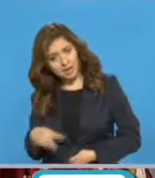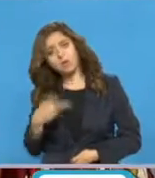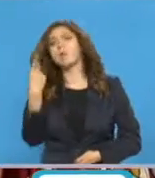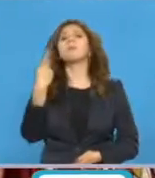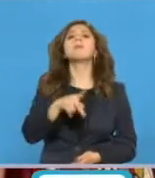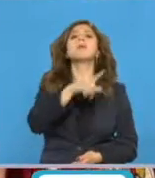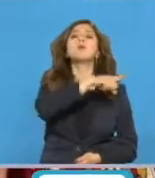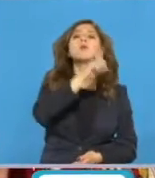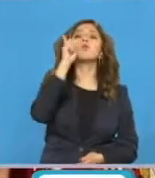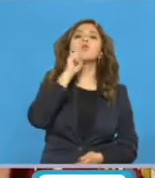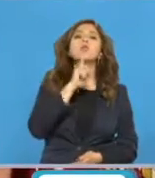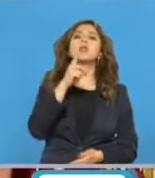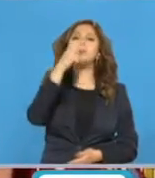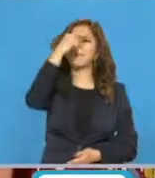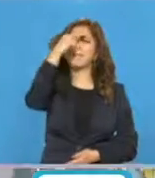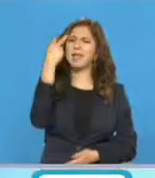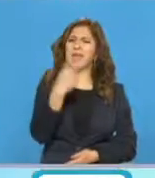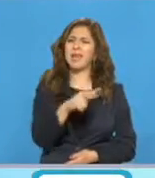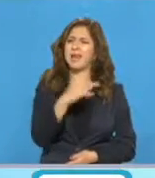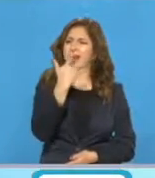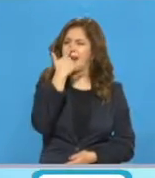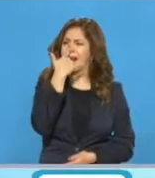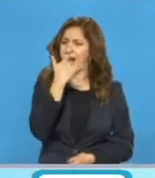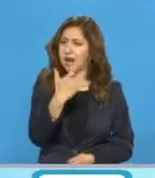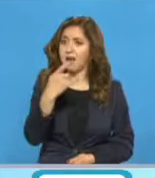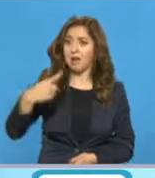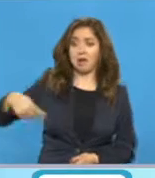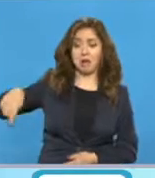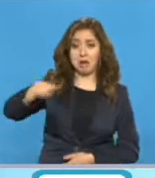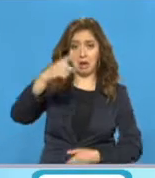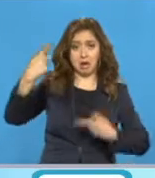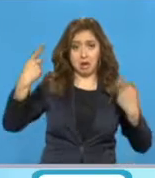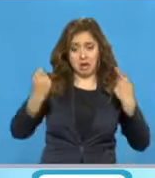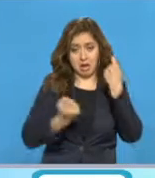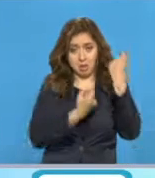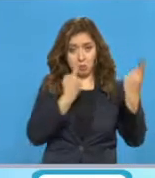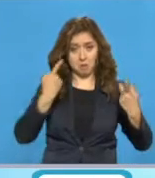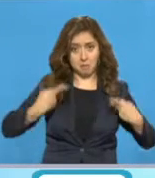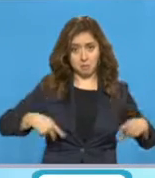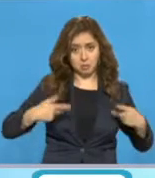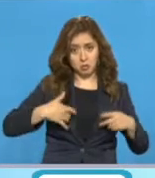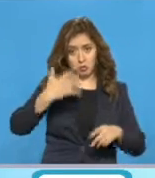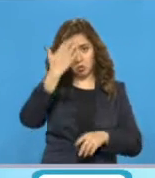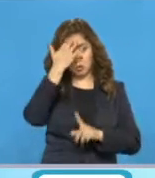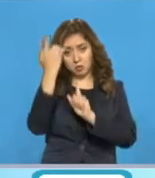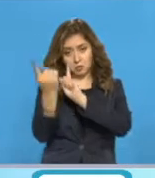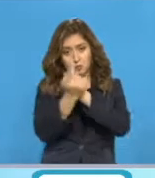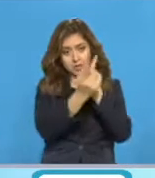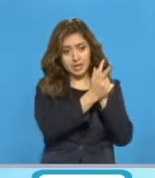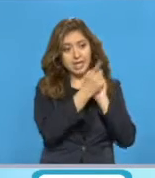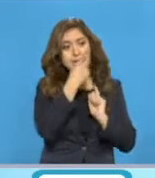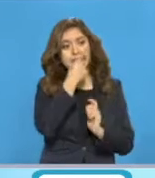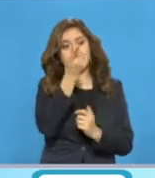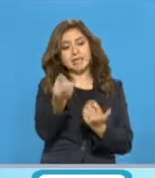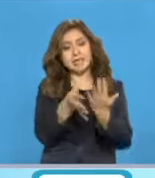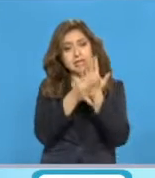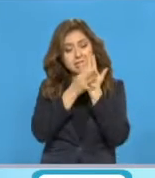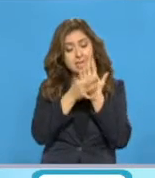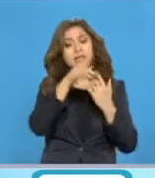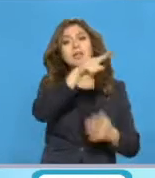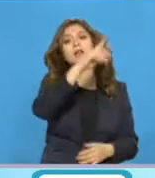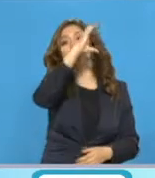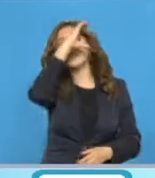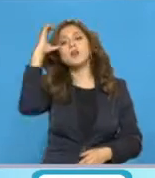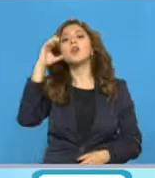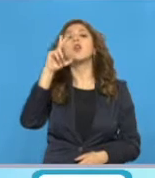muy especial, muy particular. Quienes la conocieron bien dicen, ahí estamos viendo una foto maravillosa que le tomó Rogelio